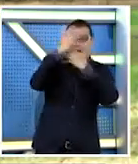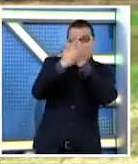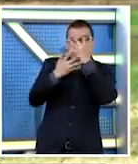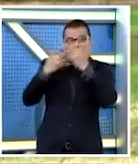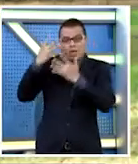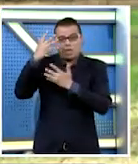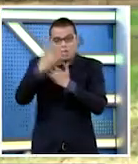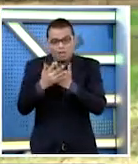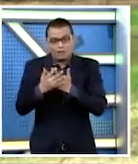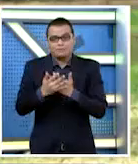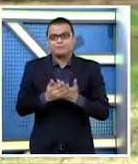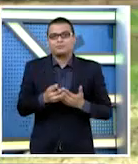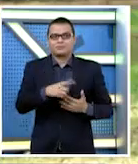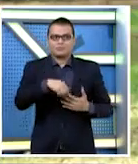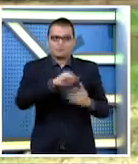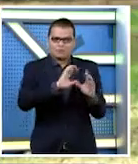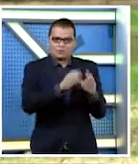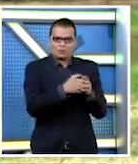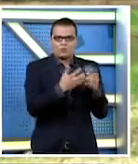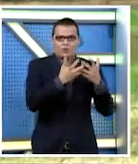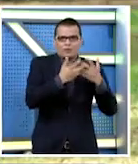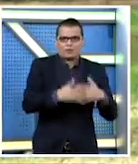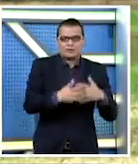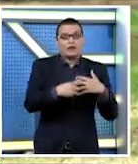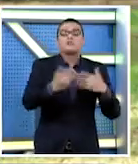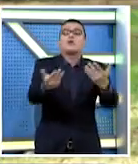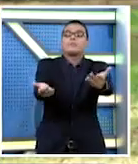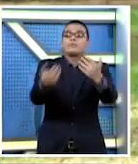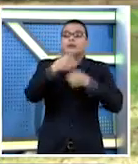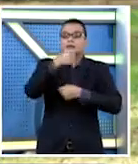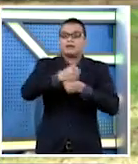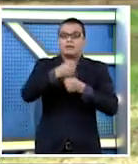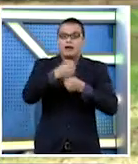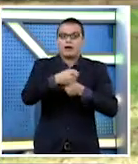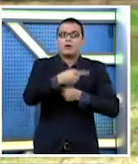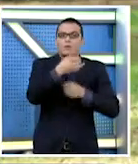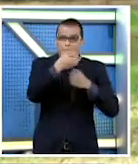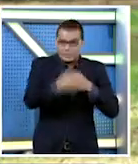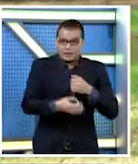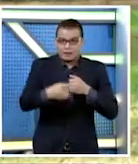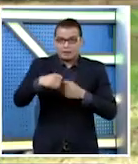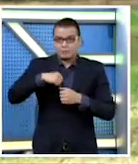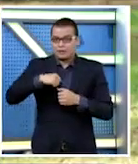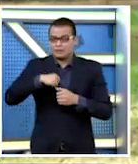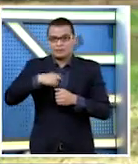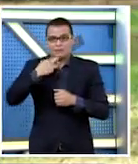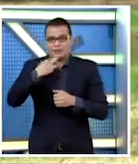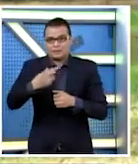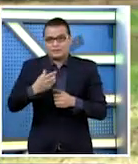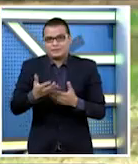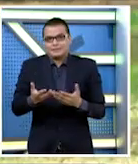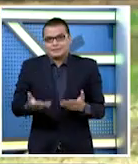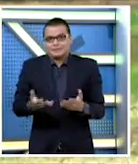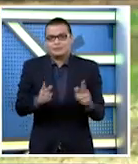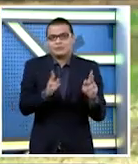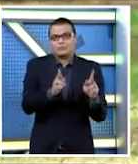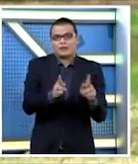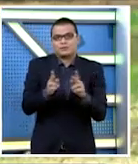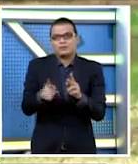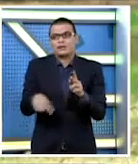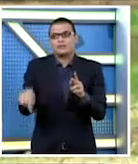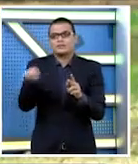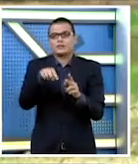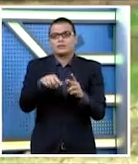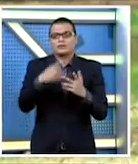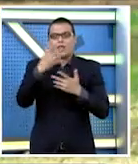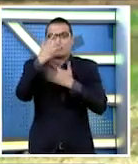estas compañías hagan que sus trabajadores salgan a las calles para dirigirse hacia sus lugares de trabajo, lo que ha aumentado el número de personas movilizándose por toda